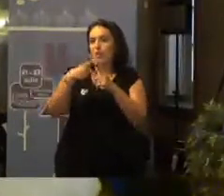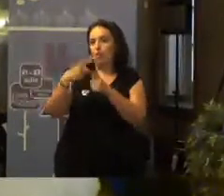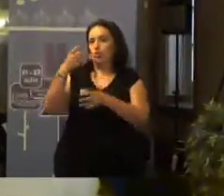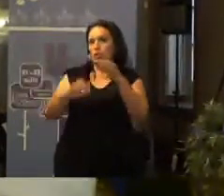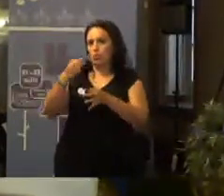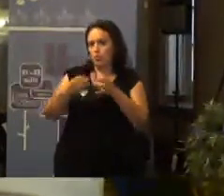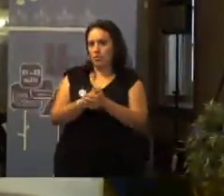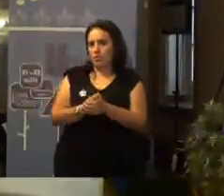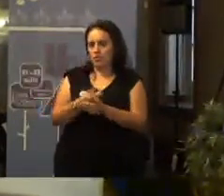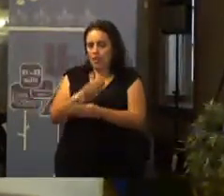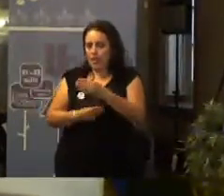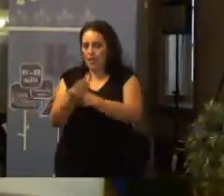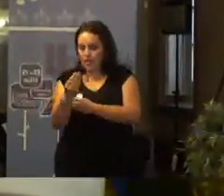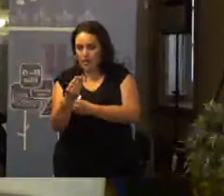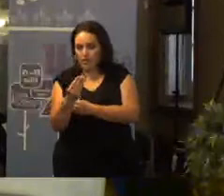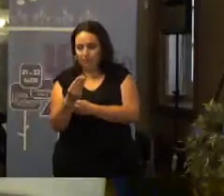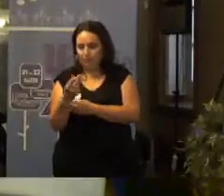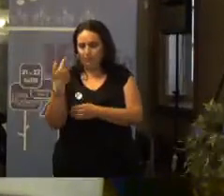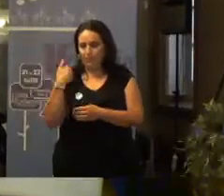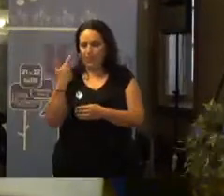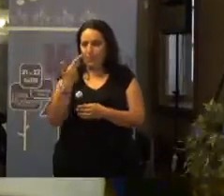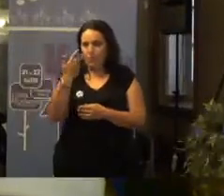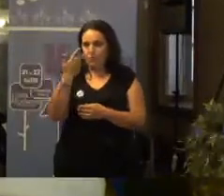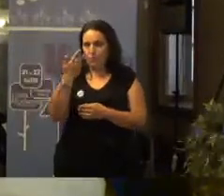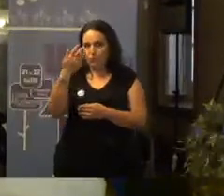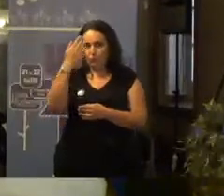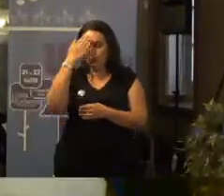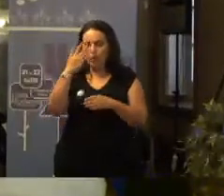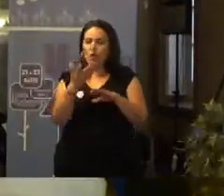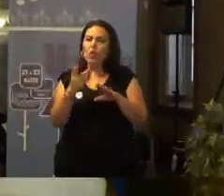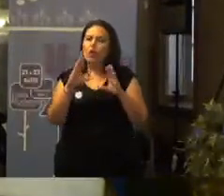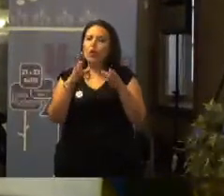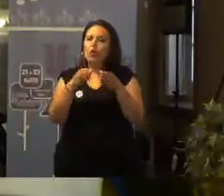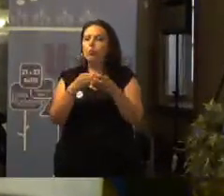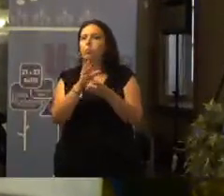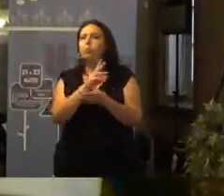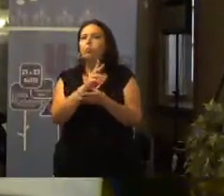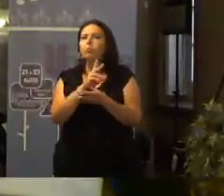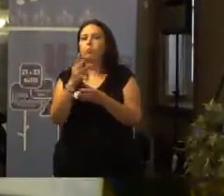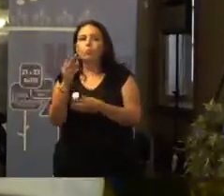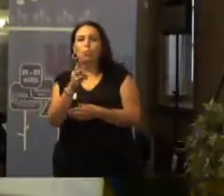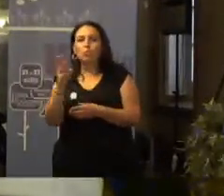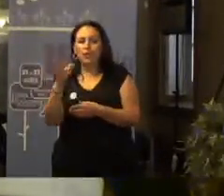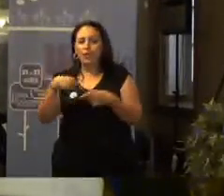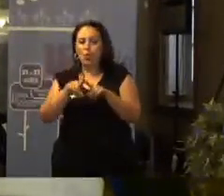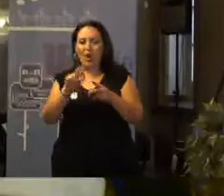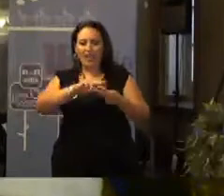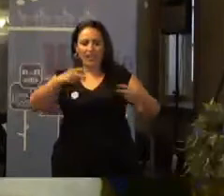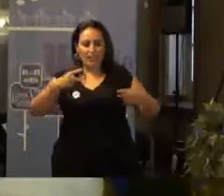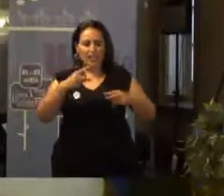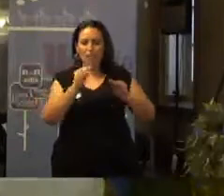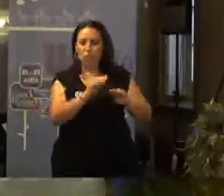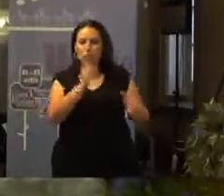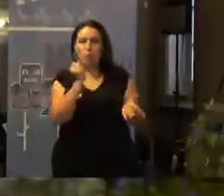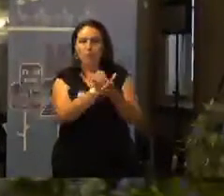Naceu canda a Fronte Popular e é como se esta entente da esquerda deixara unha impronta na súa xenética.